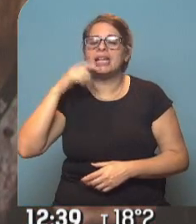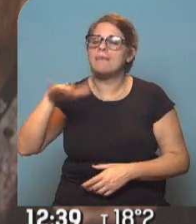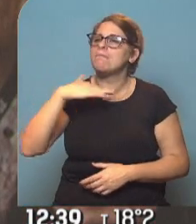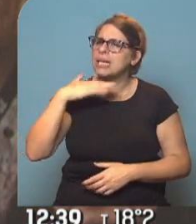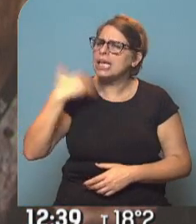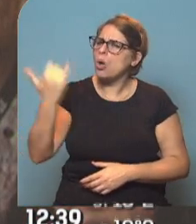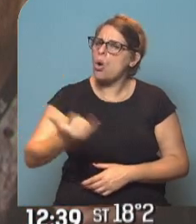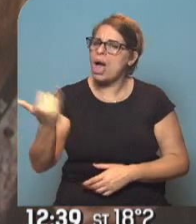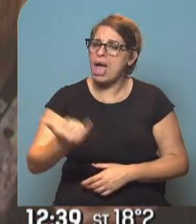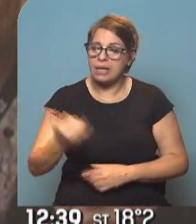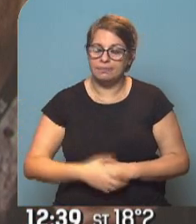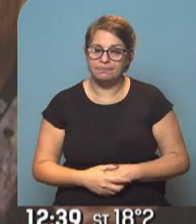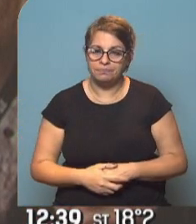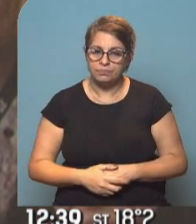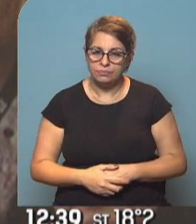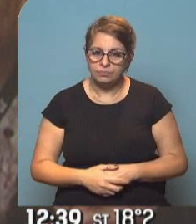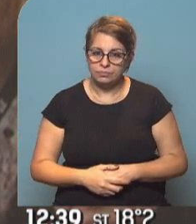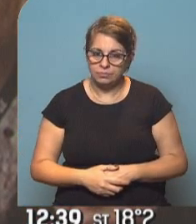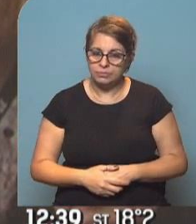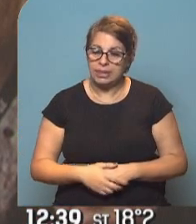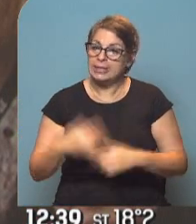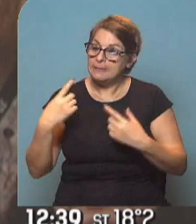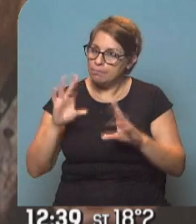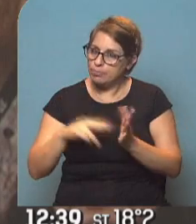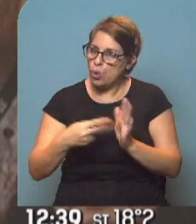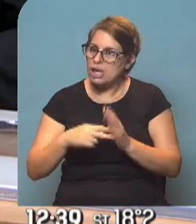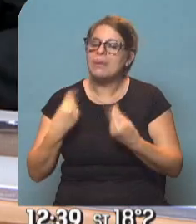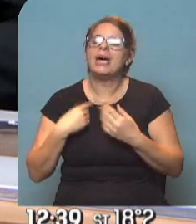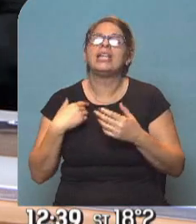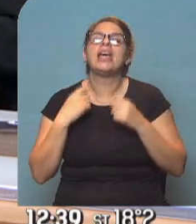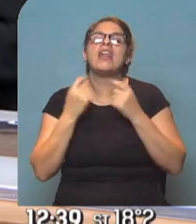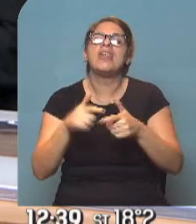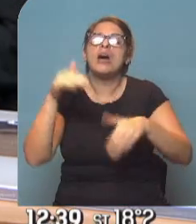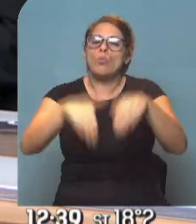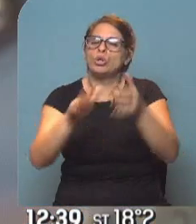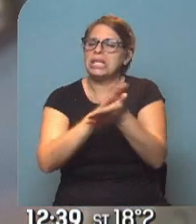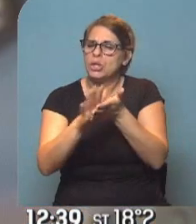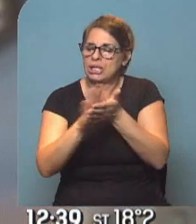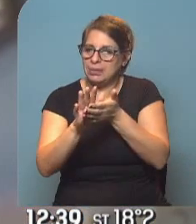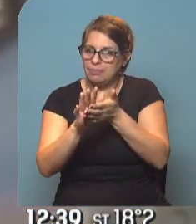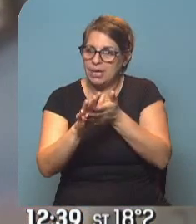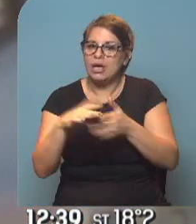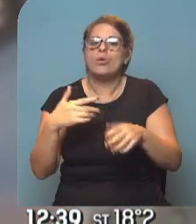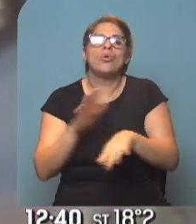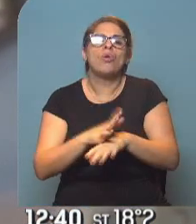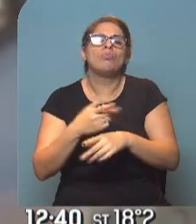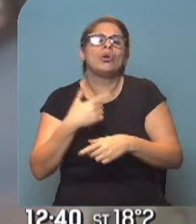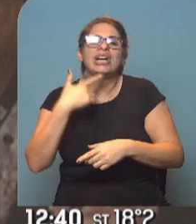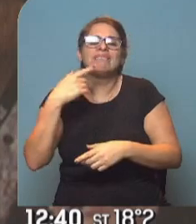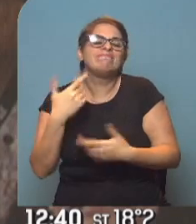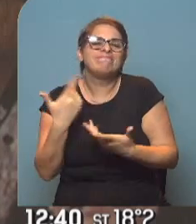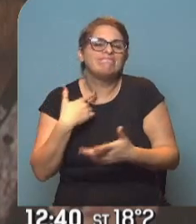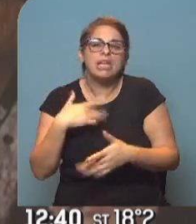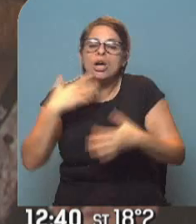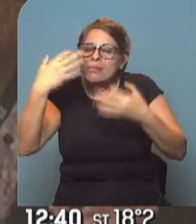con una, digamos, arrastra una dificultad para garantizar elecciones transparentes, legitimidad. Libres. Legitimidad, lo cual vicia de